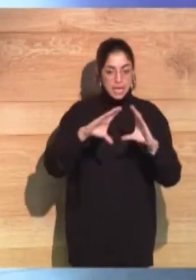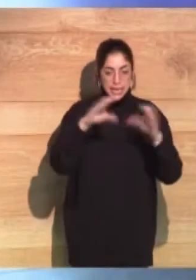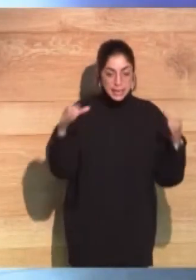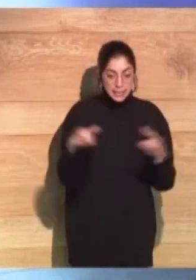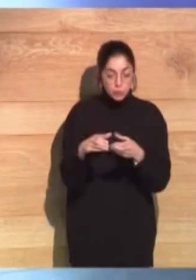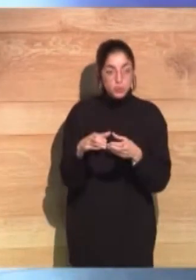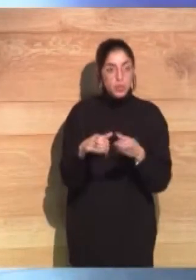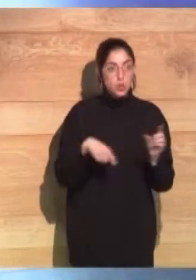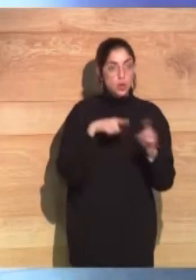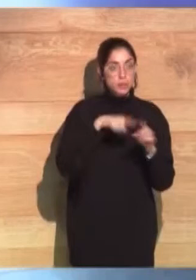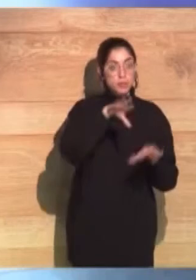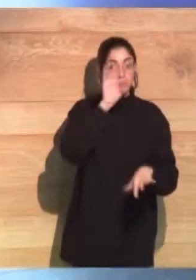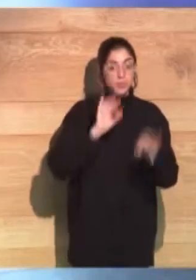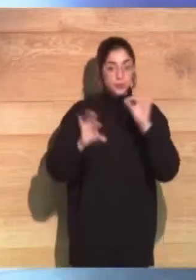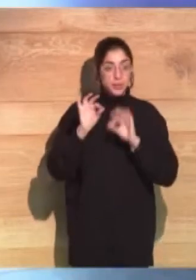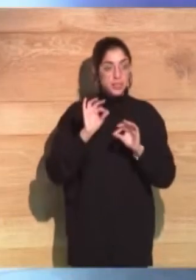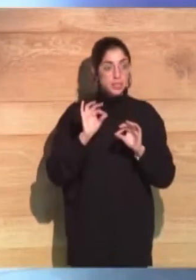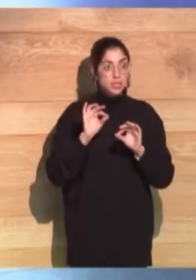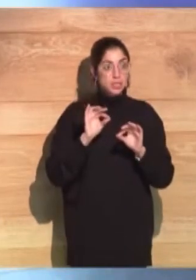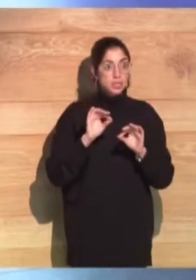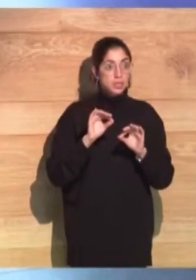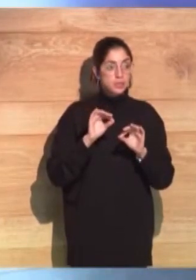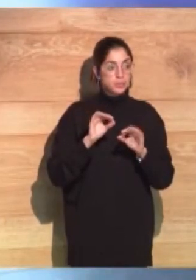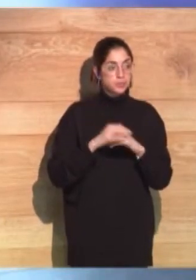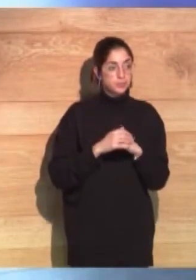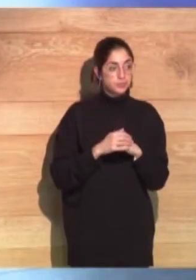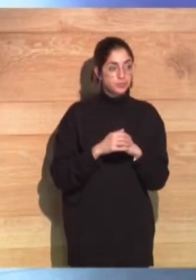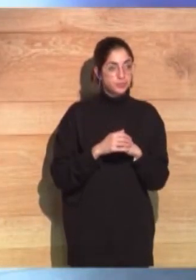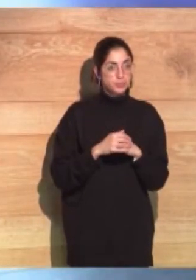que pasaran de ser simplemente